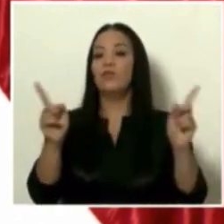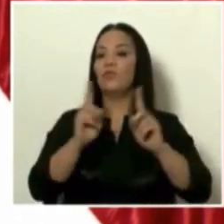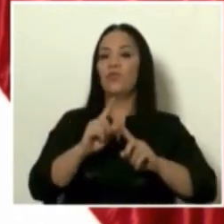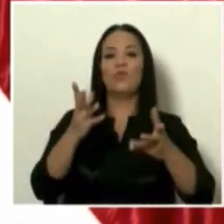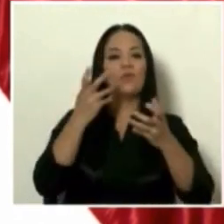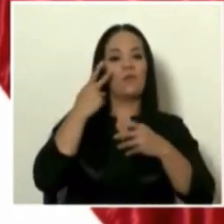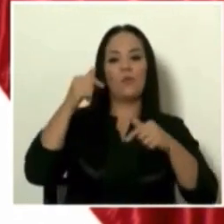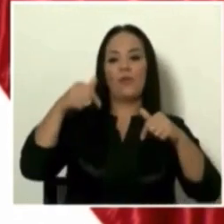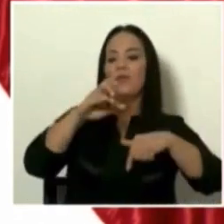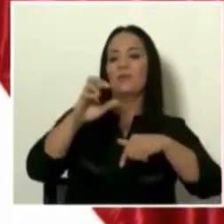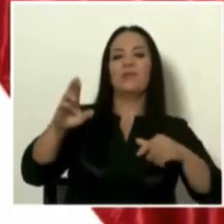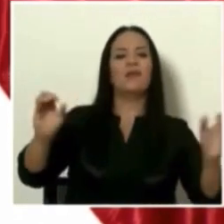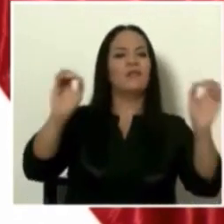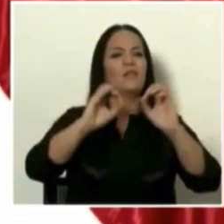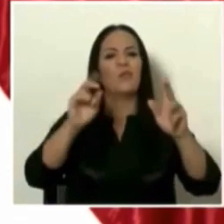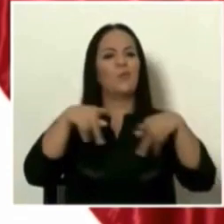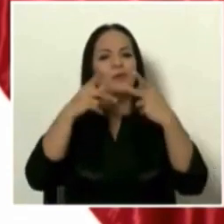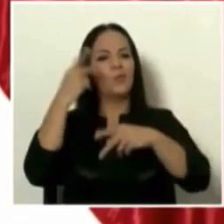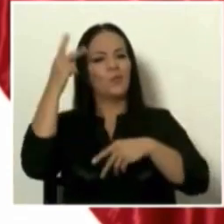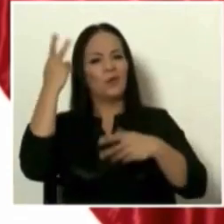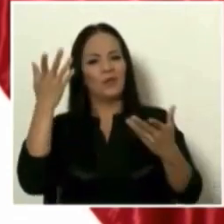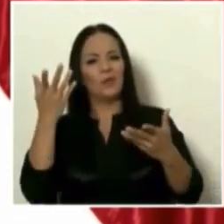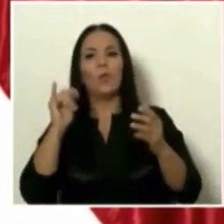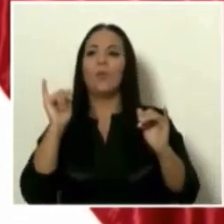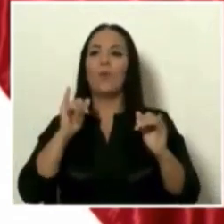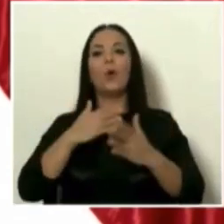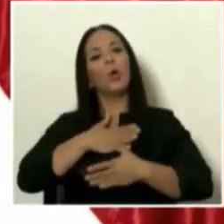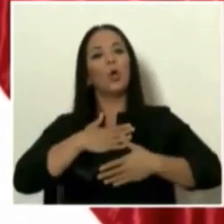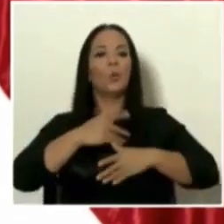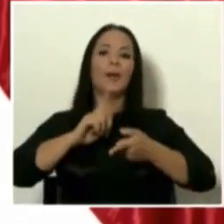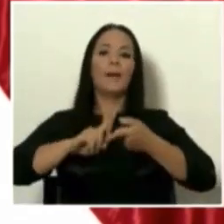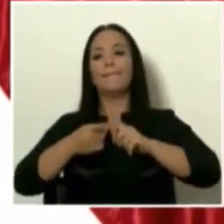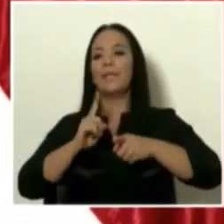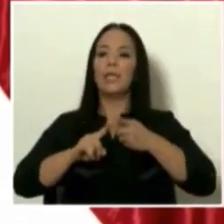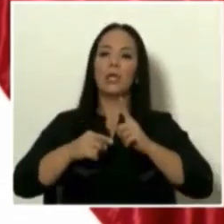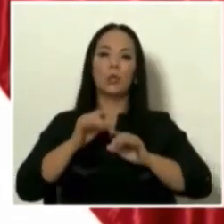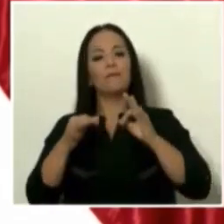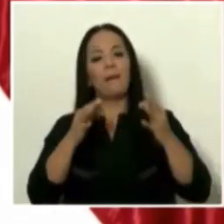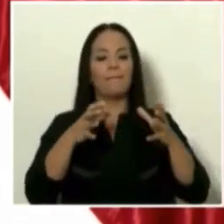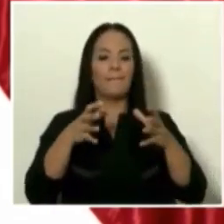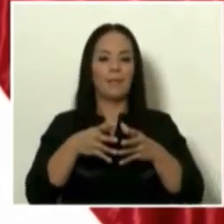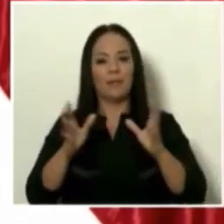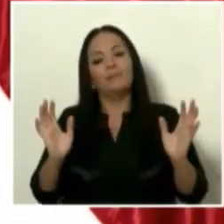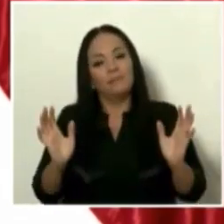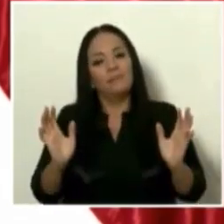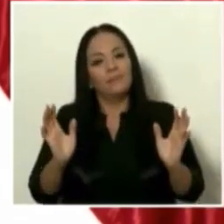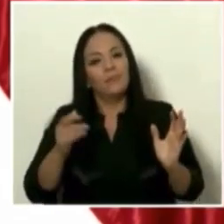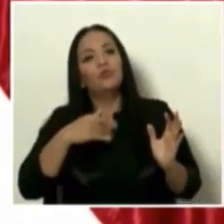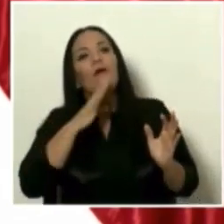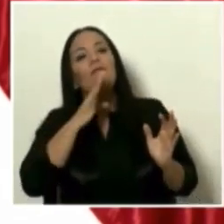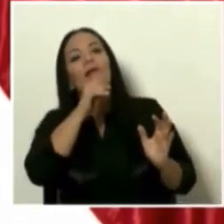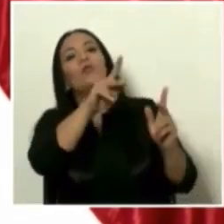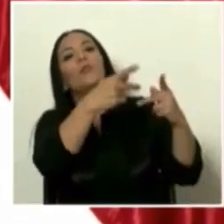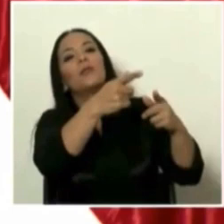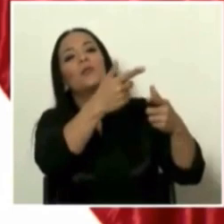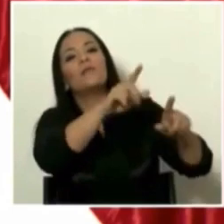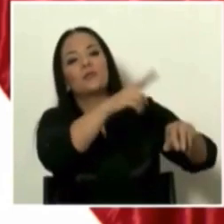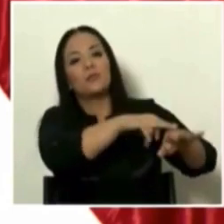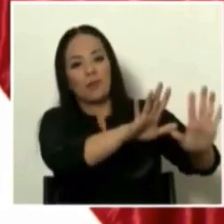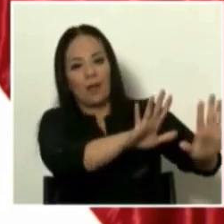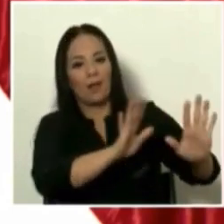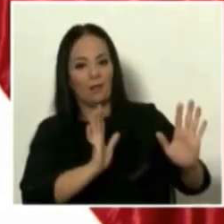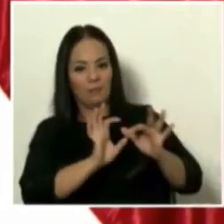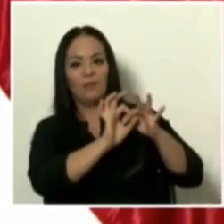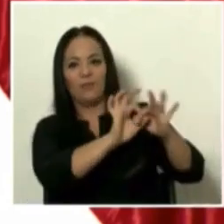Costa Rica ningún partido político que fuera un club de amigos y parientes, refiriéndome al Partido de Liberación Nacional, ¿verdad? En